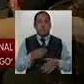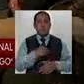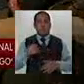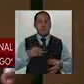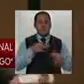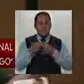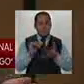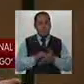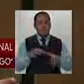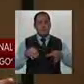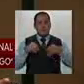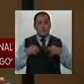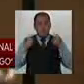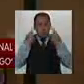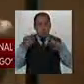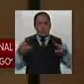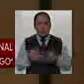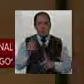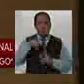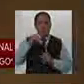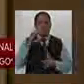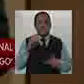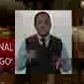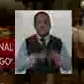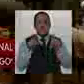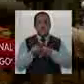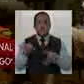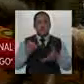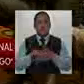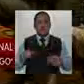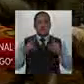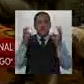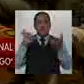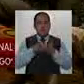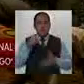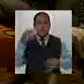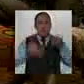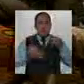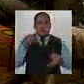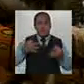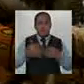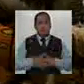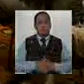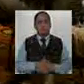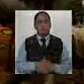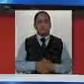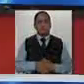Estado acatará la decisión que tome el Tribunal Constitucional, pues es un tema que está judicializado.